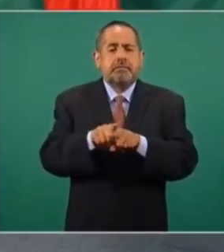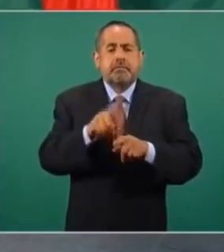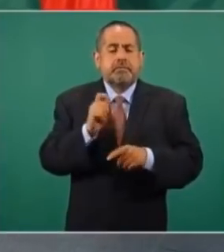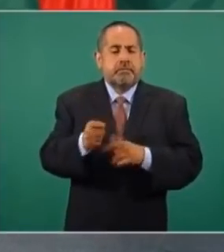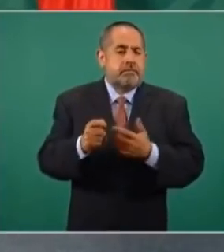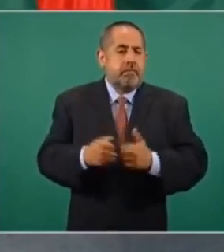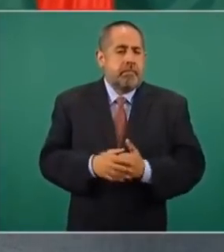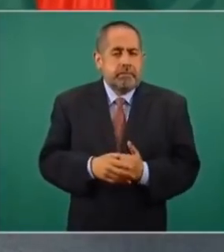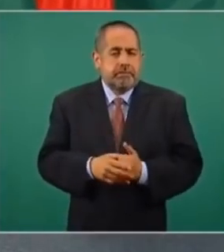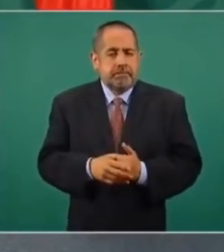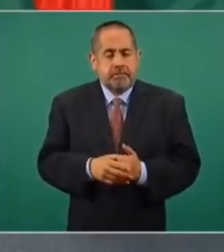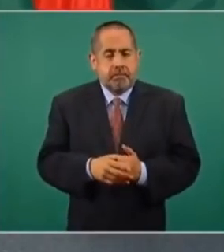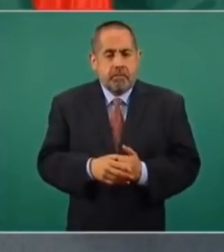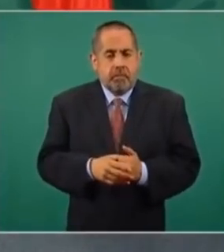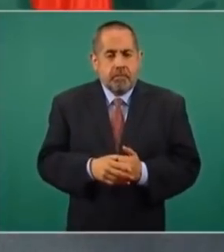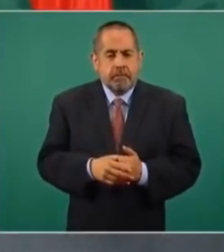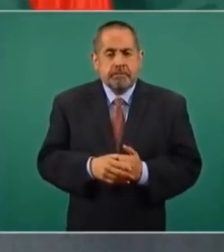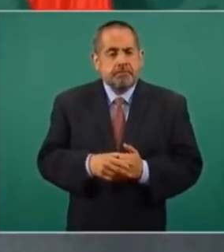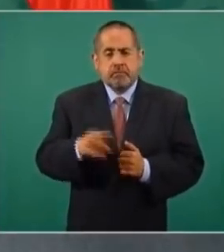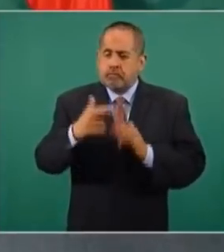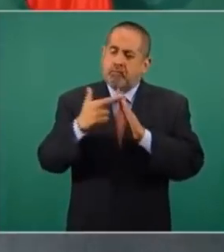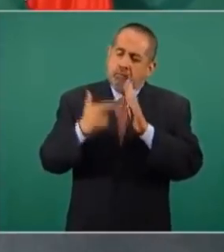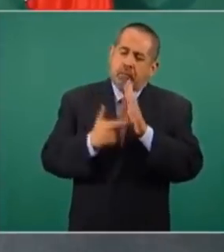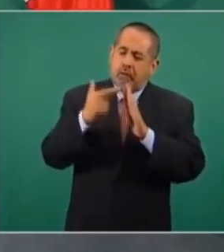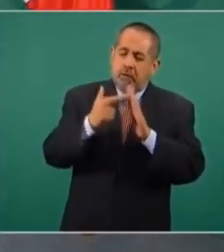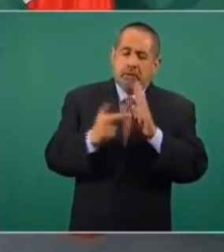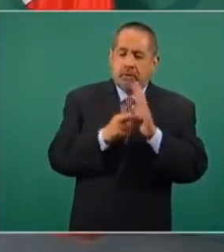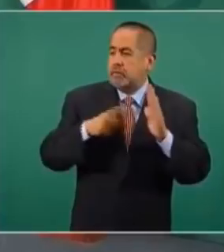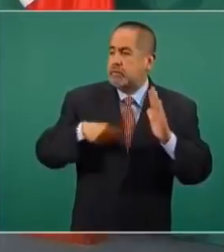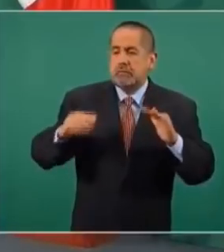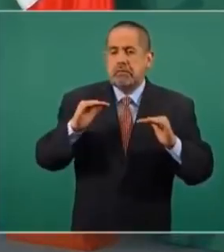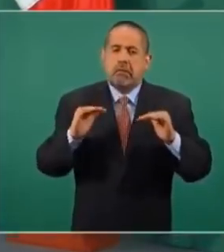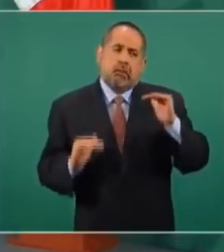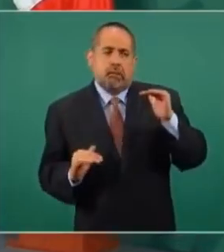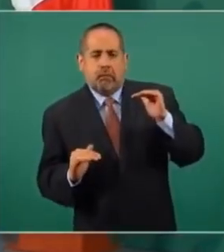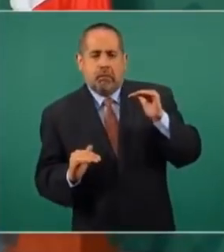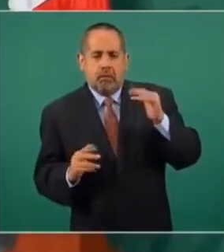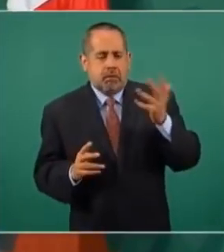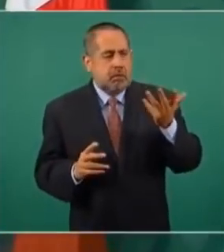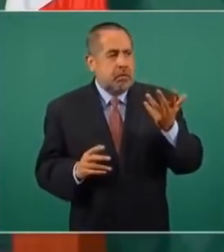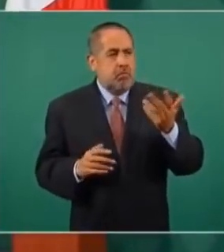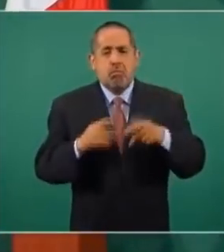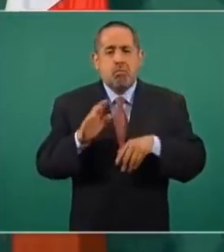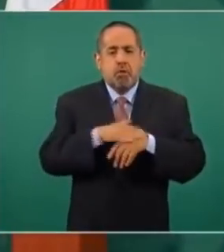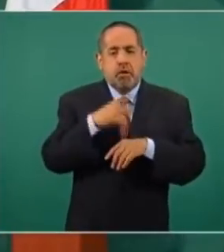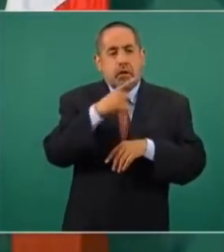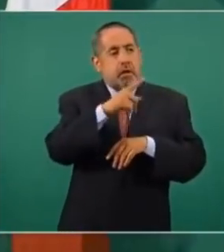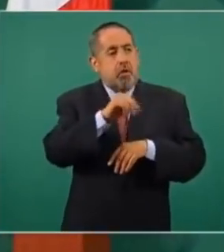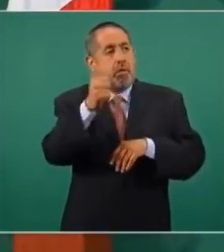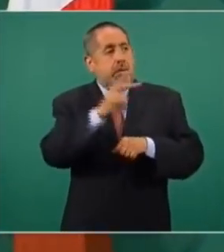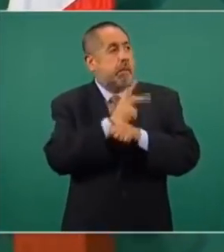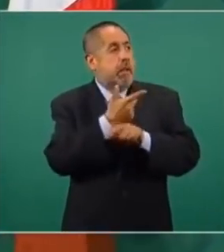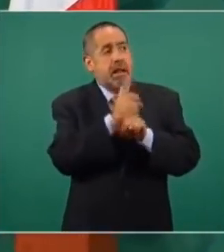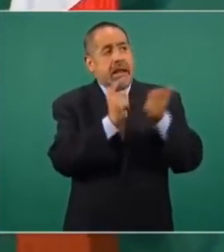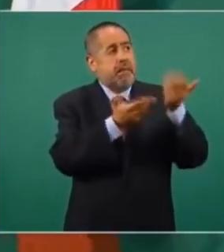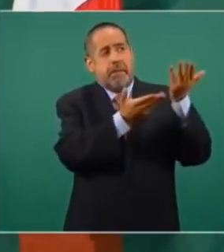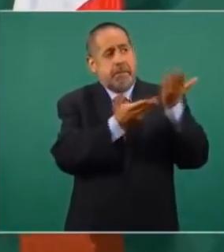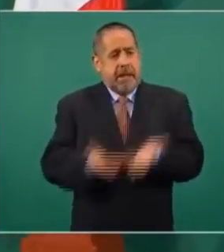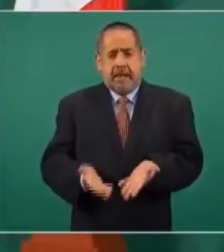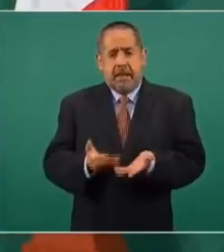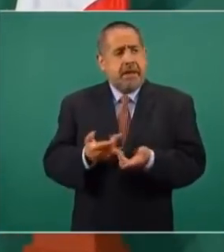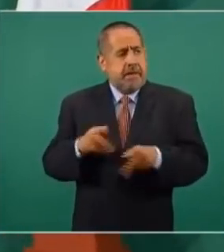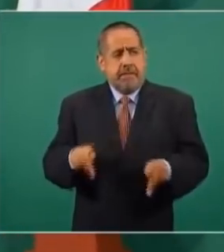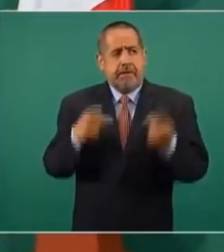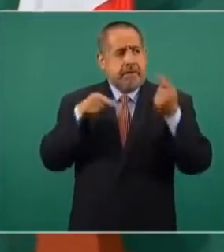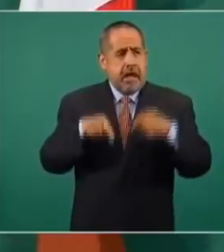condiciones pues de desigualdad, porque hubo una apertura indiscriminada y sin límites